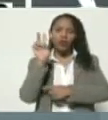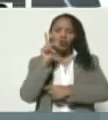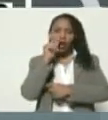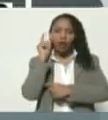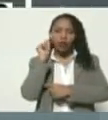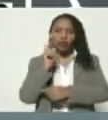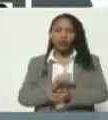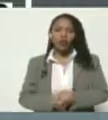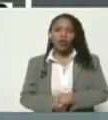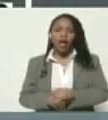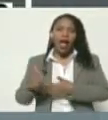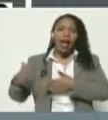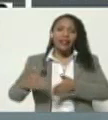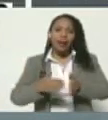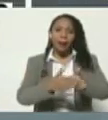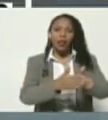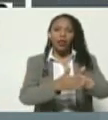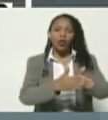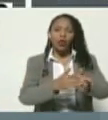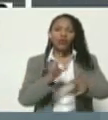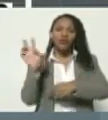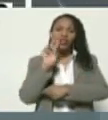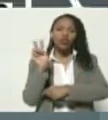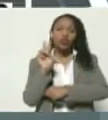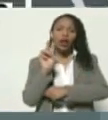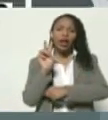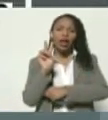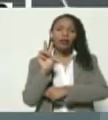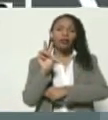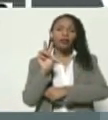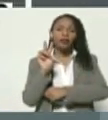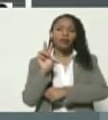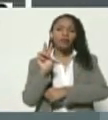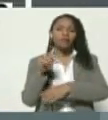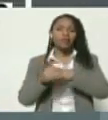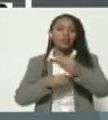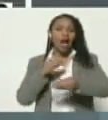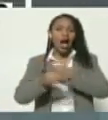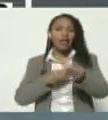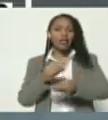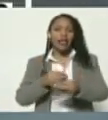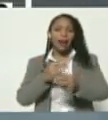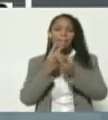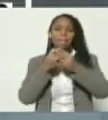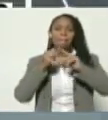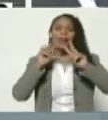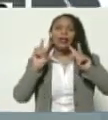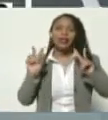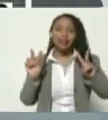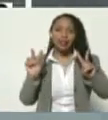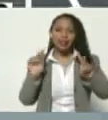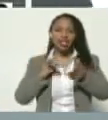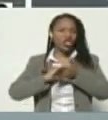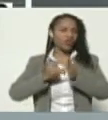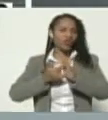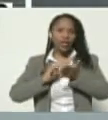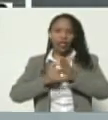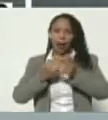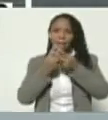venezolanas, el camino de Venezuela es la paz. La